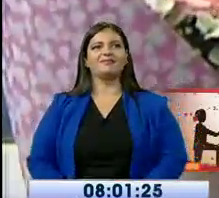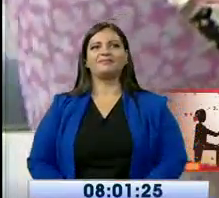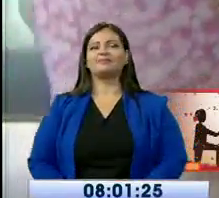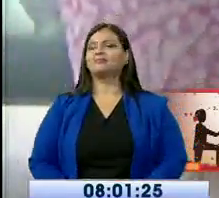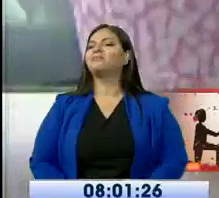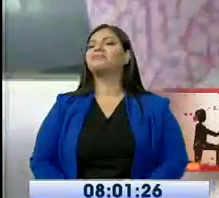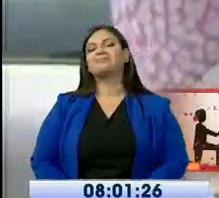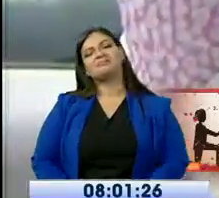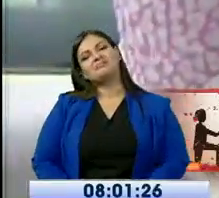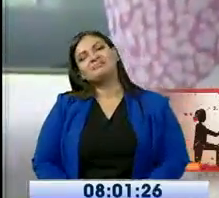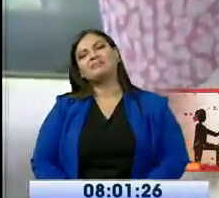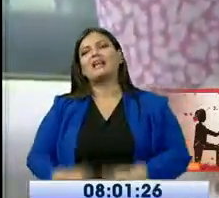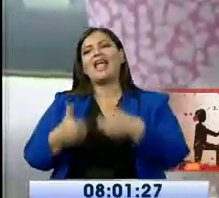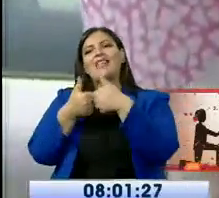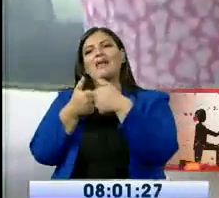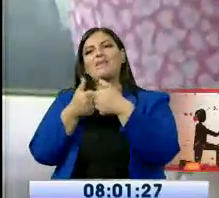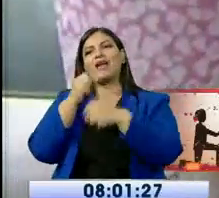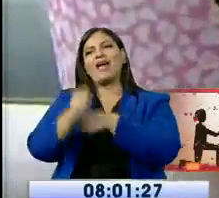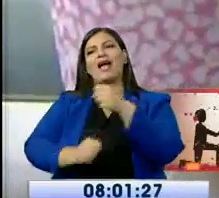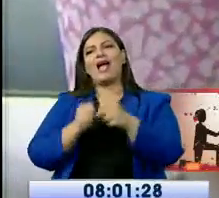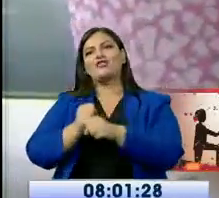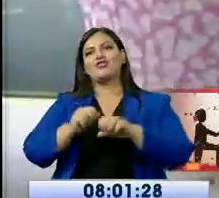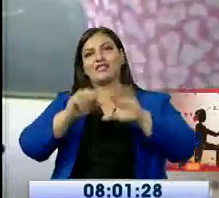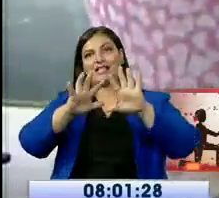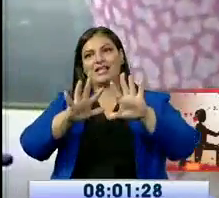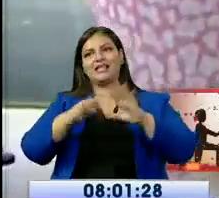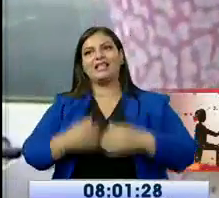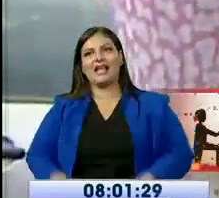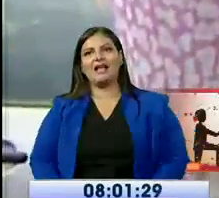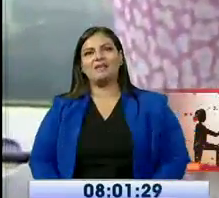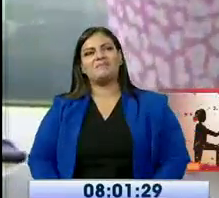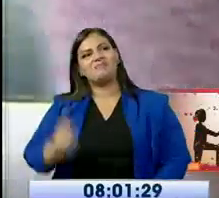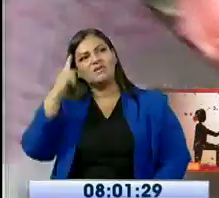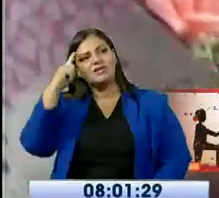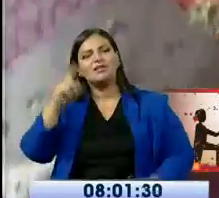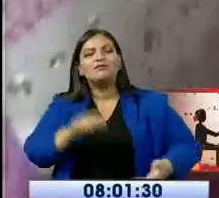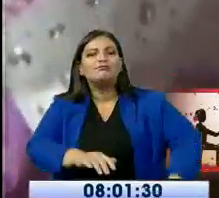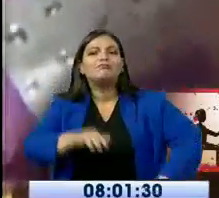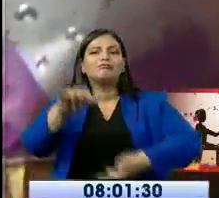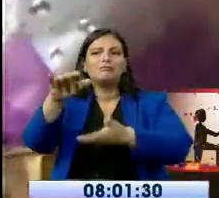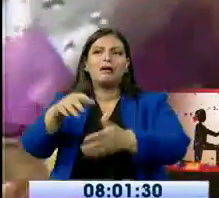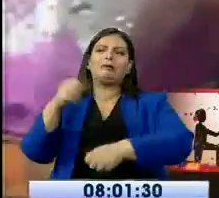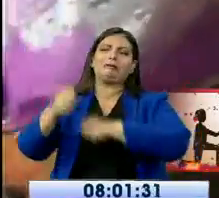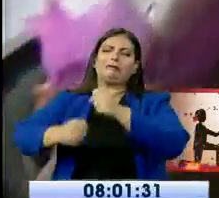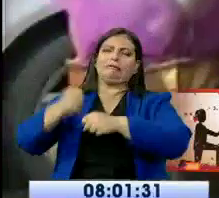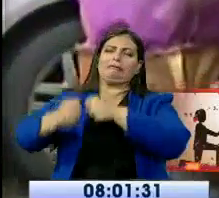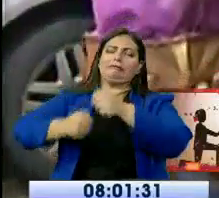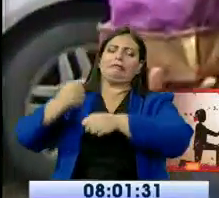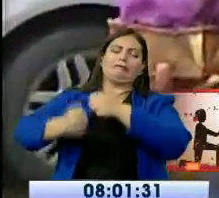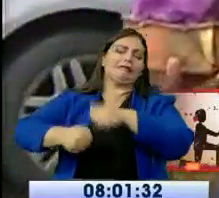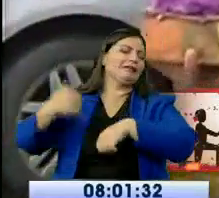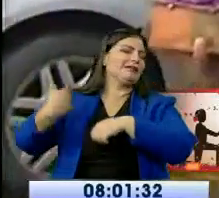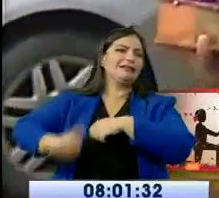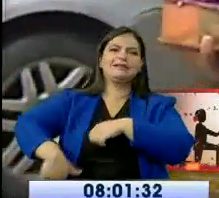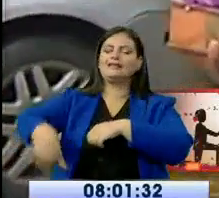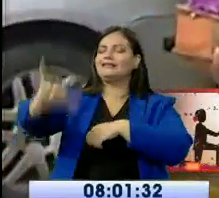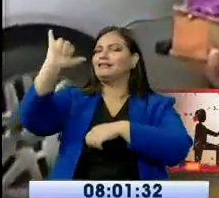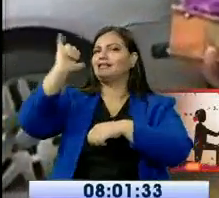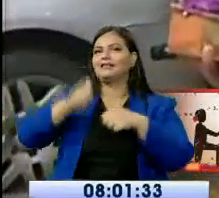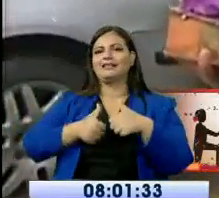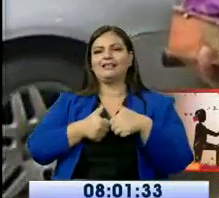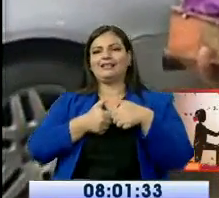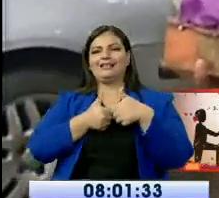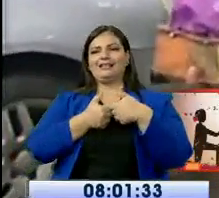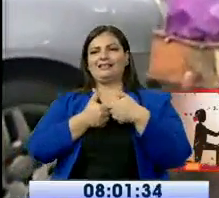Claro, por supuesto, 10 años y más, lo que sigue. Tiene la oportunidad en este momento para que todo el Ecuador lo vea y